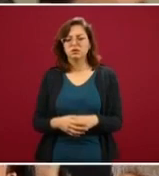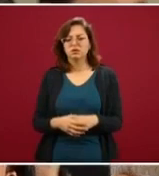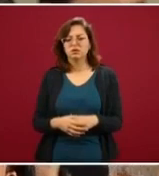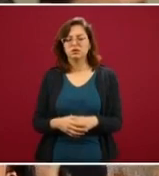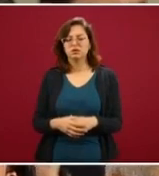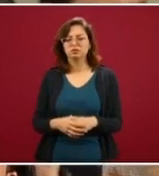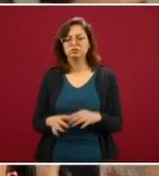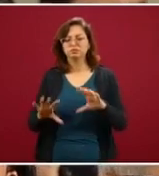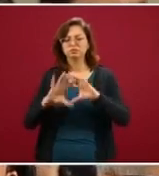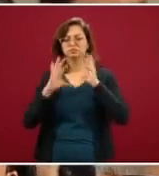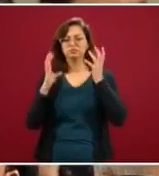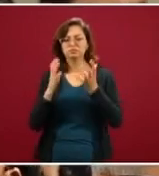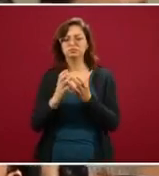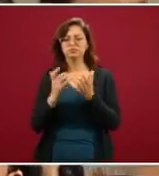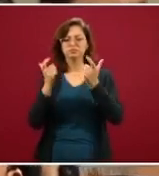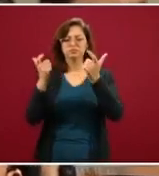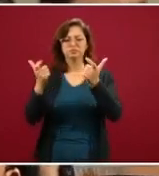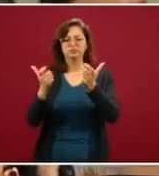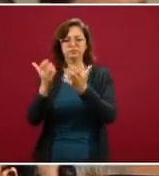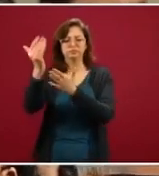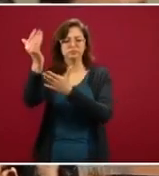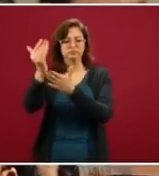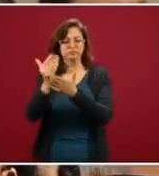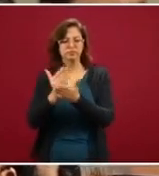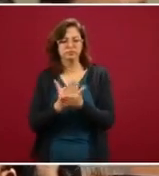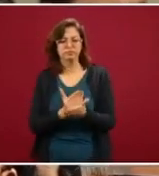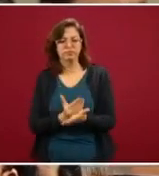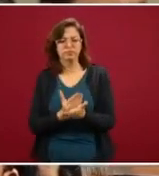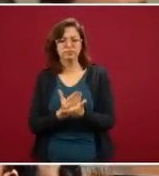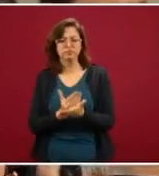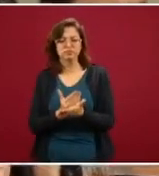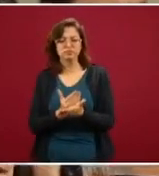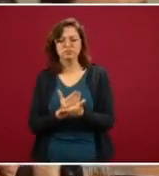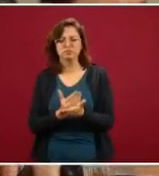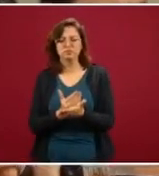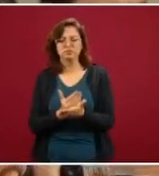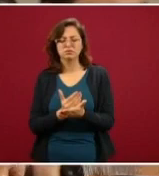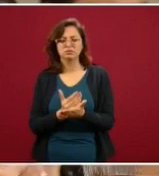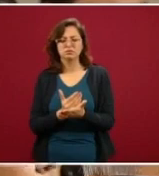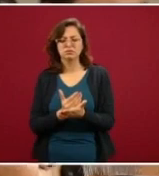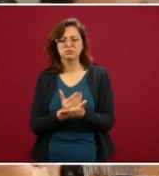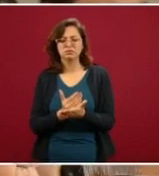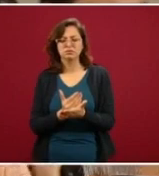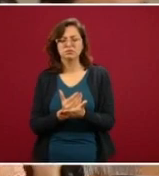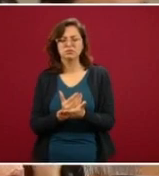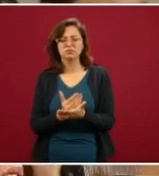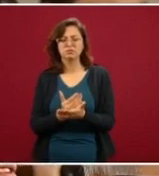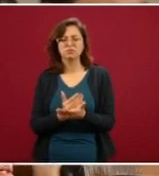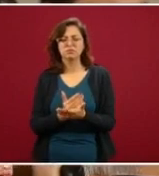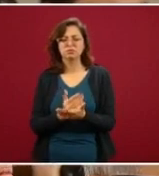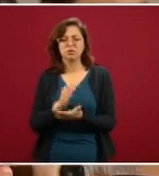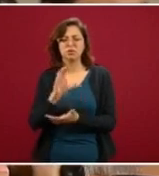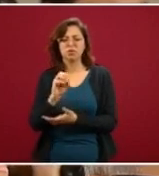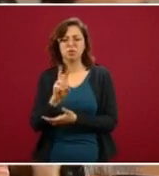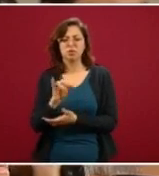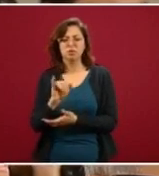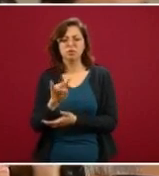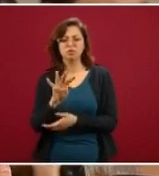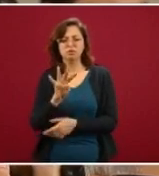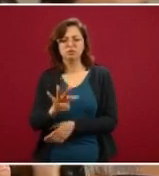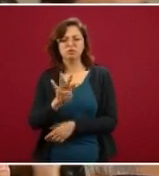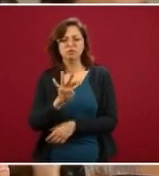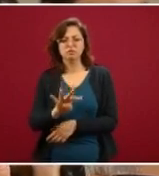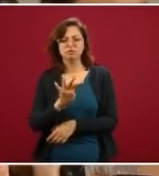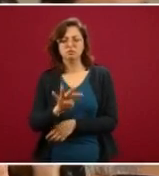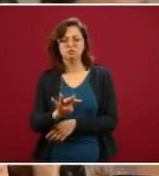desaceleración económica mundial, un efecto económico del coronavirus, la baja de la tasa